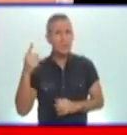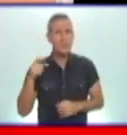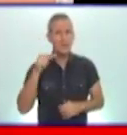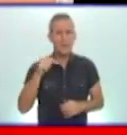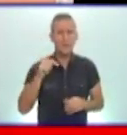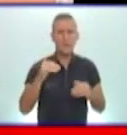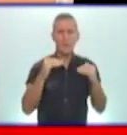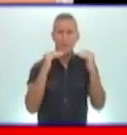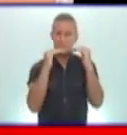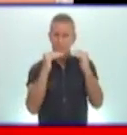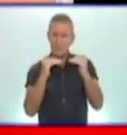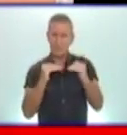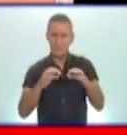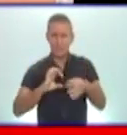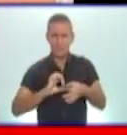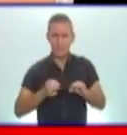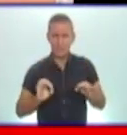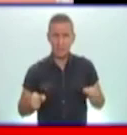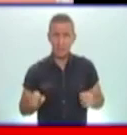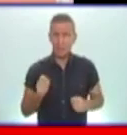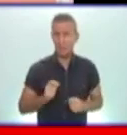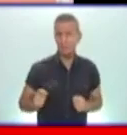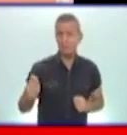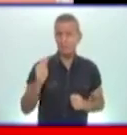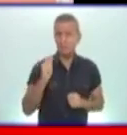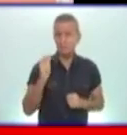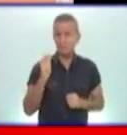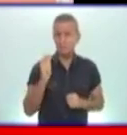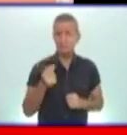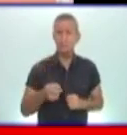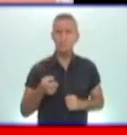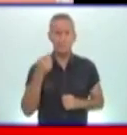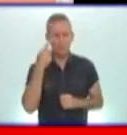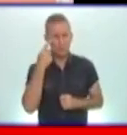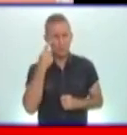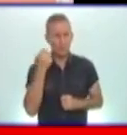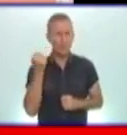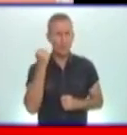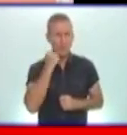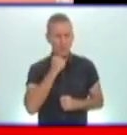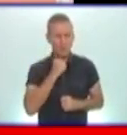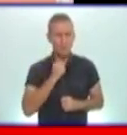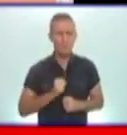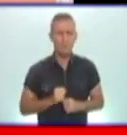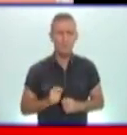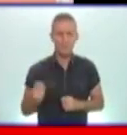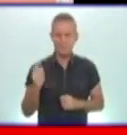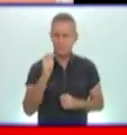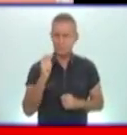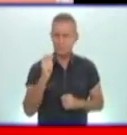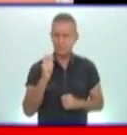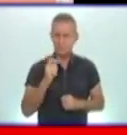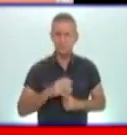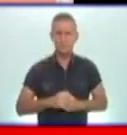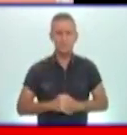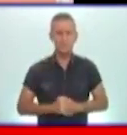categoría gramatical que es el sustantivo. Vamos a conocer más sobre esta categoría gramatical. Vamos a ver.